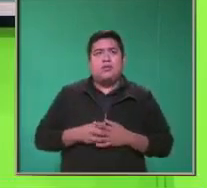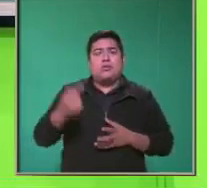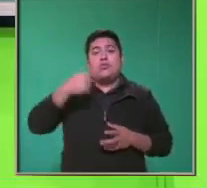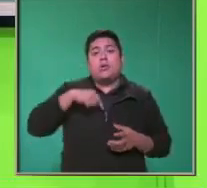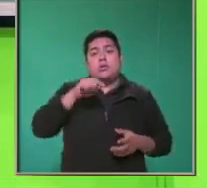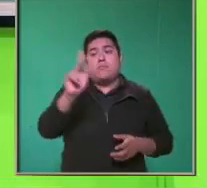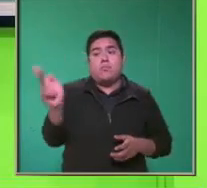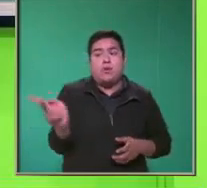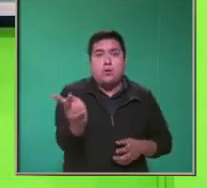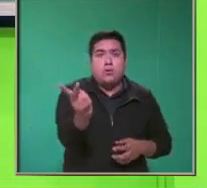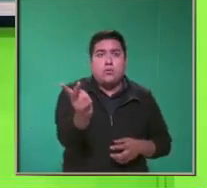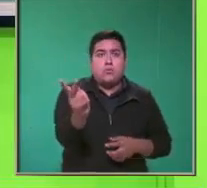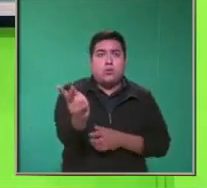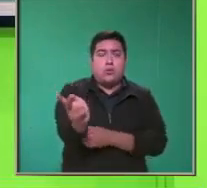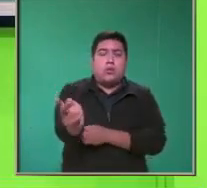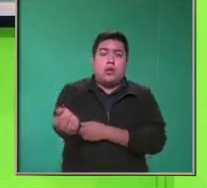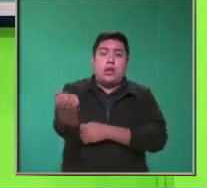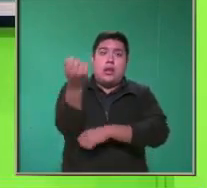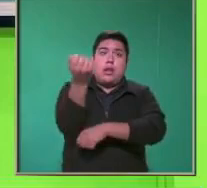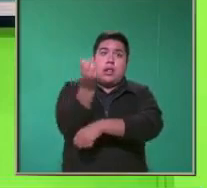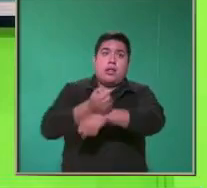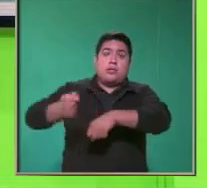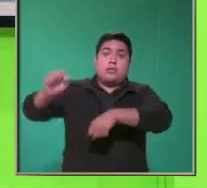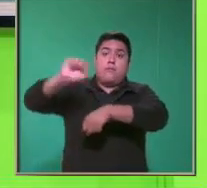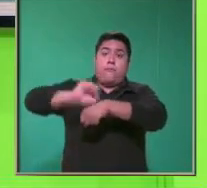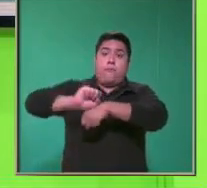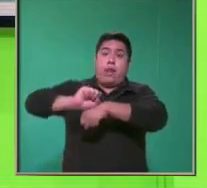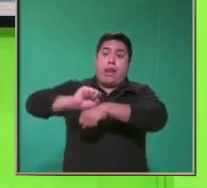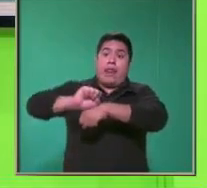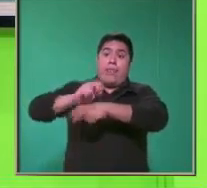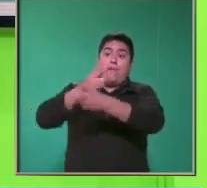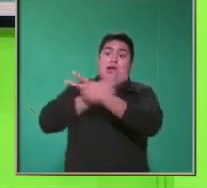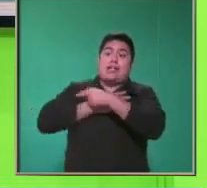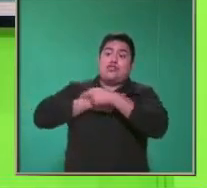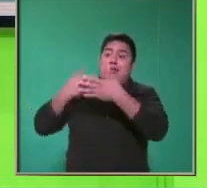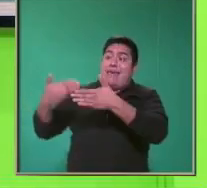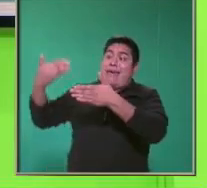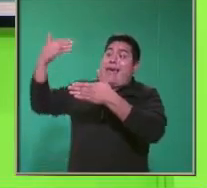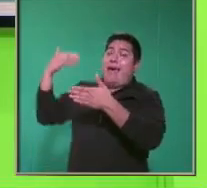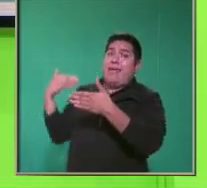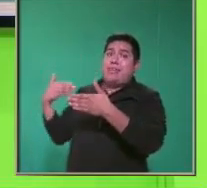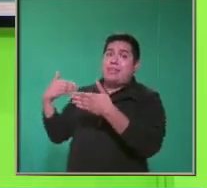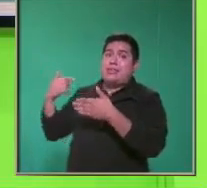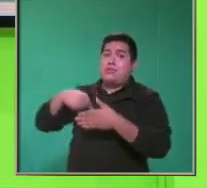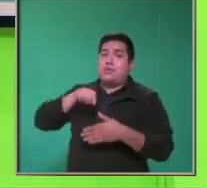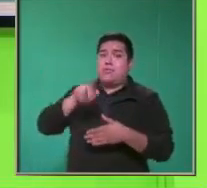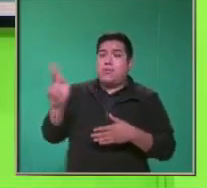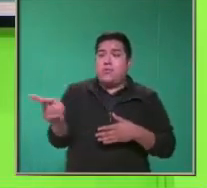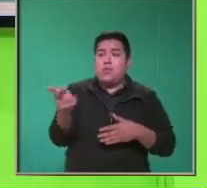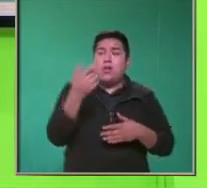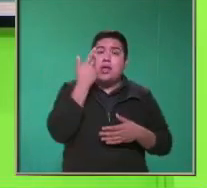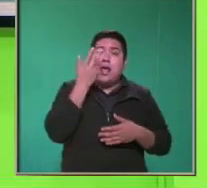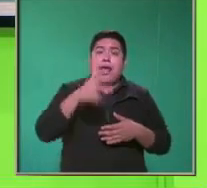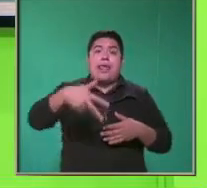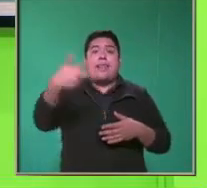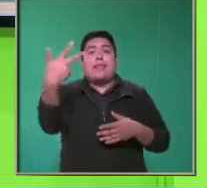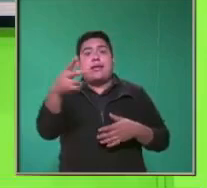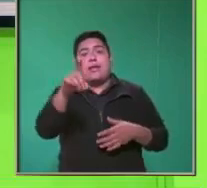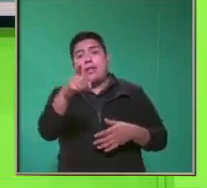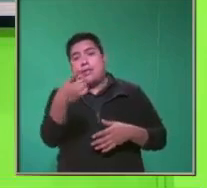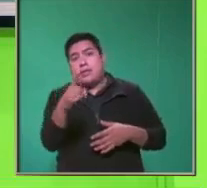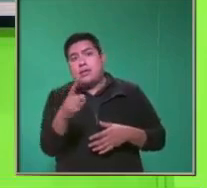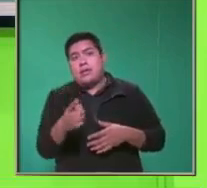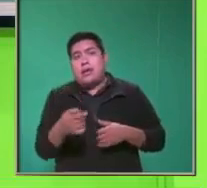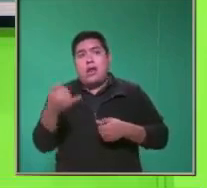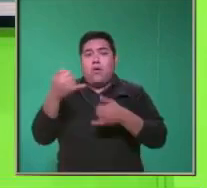preguntar algo de lo que vimos la semana antes de ir de vacaciones. Si recuerdas, el 13 de diciembre que estuvimos en la